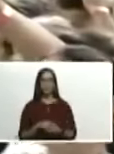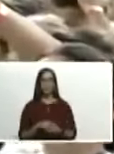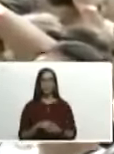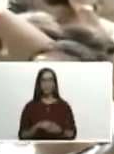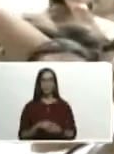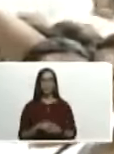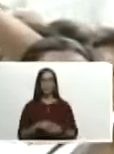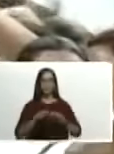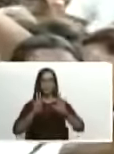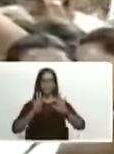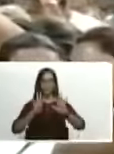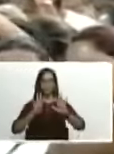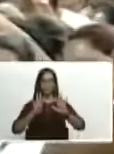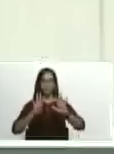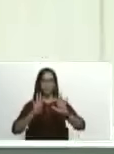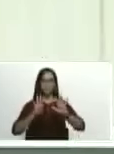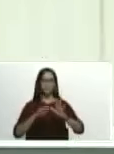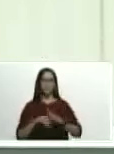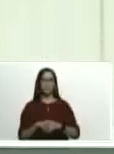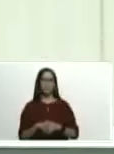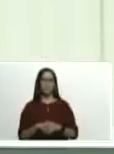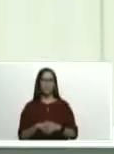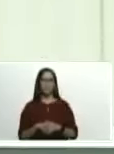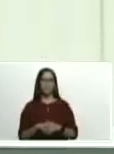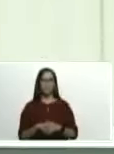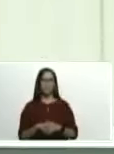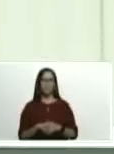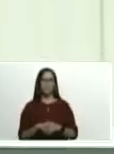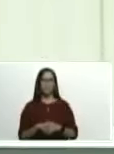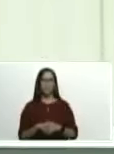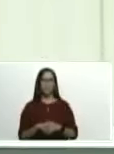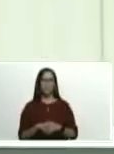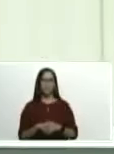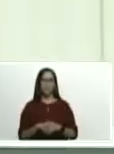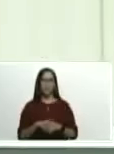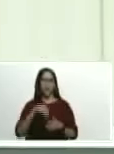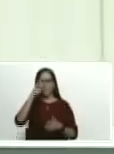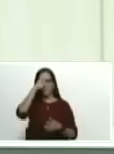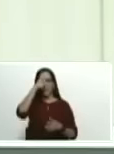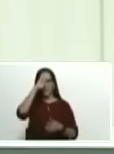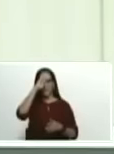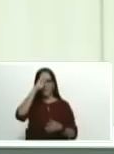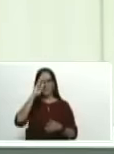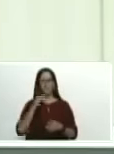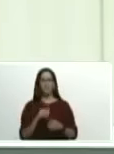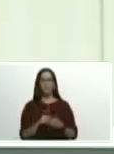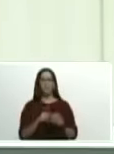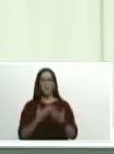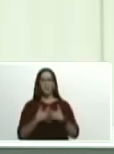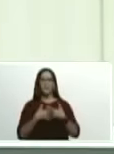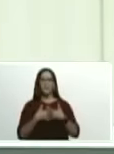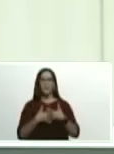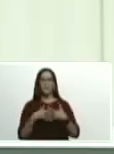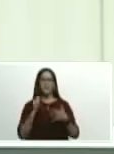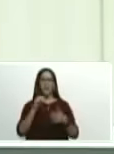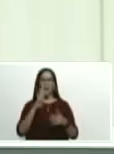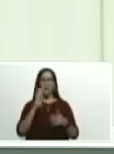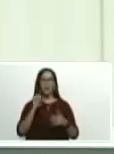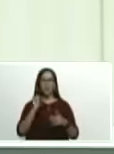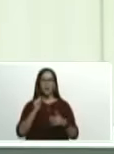En noveno lugar, en Sabaneta de Barina, planta ABA Sabaneta.